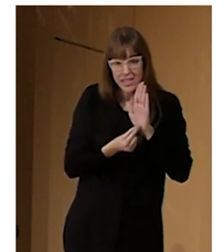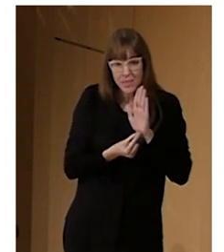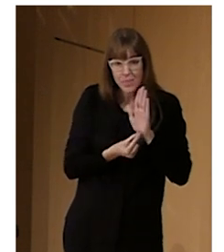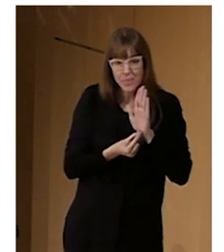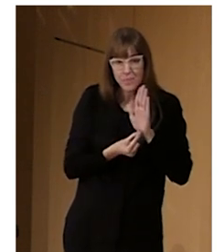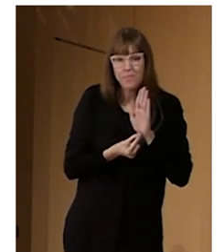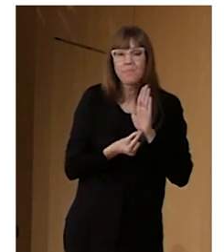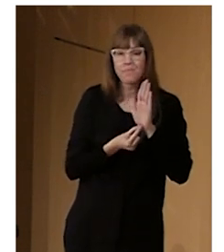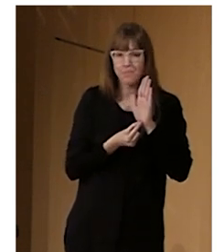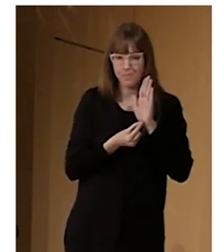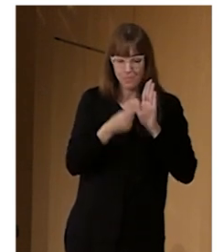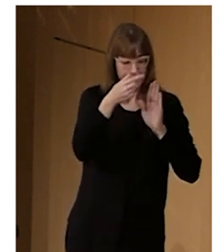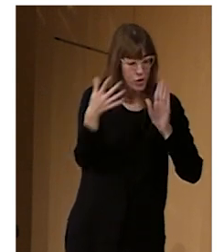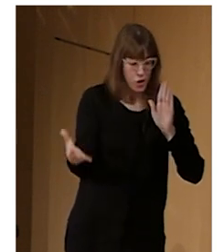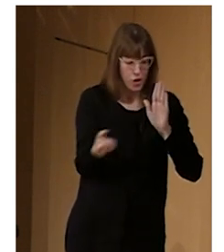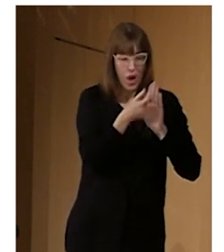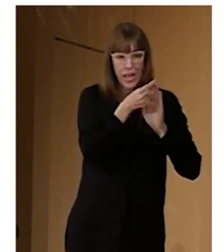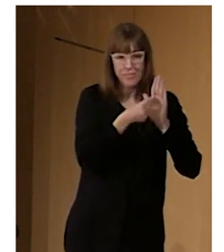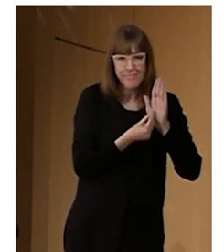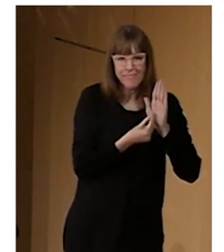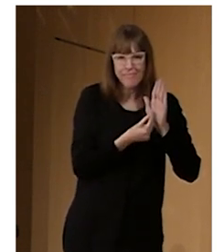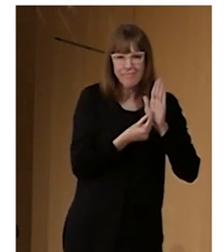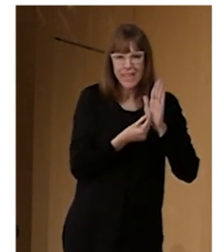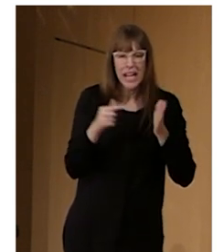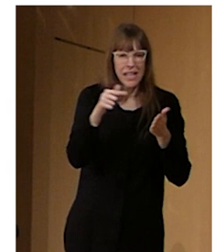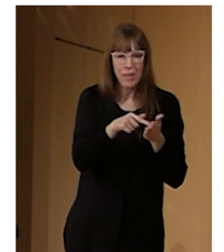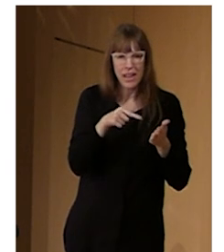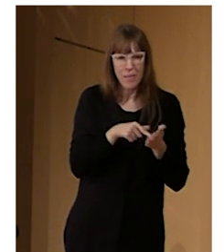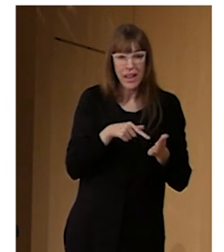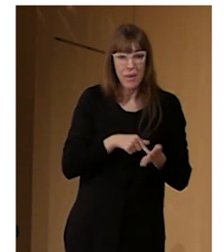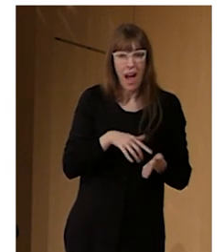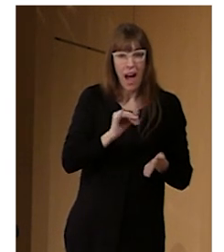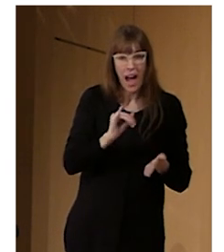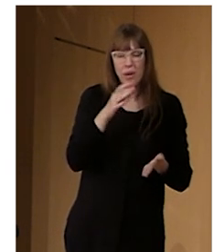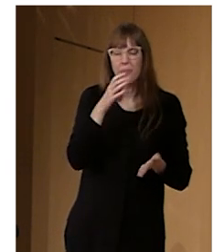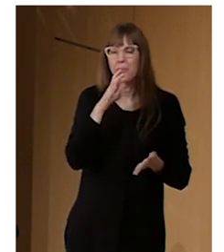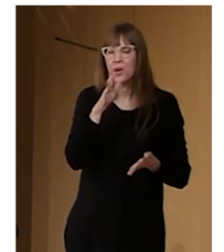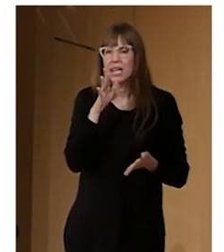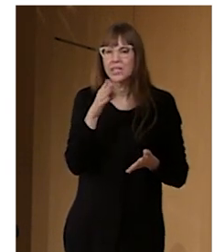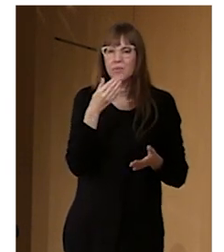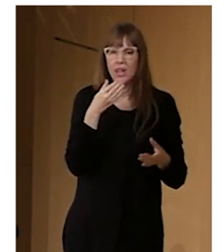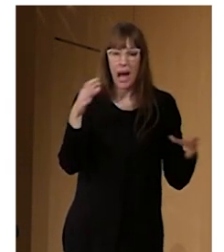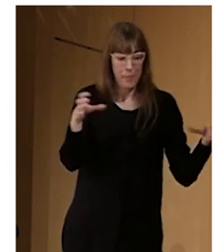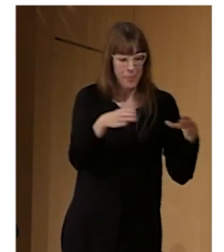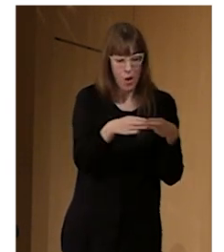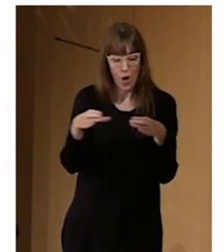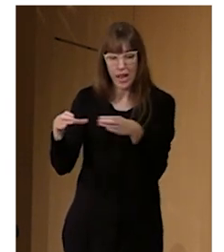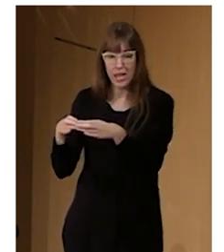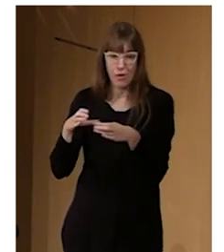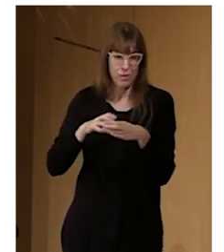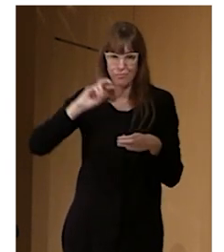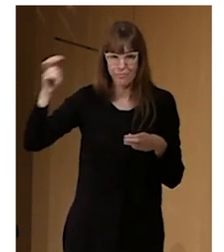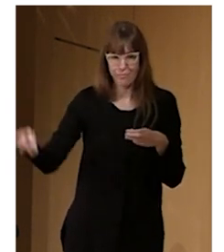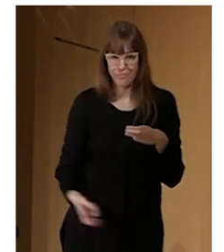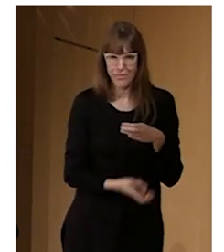espacio con mucha demanda eh permitir como un primer acercamiento a todos los colectivos una primera experiencia que sea lo más